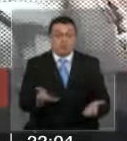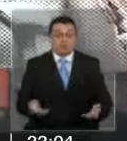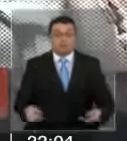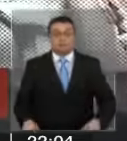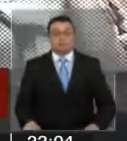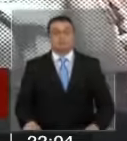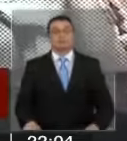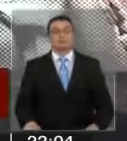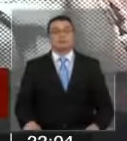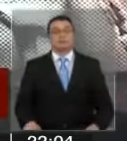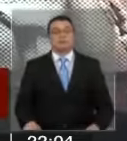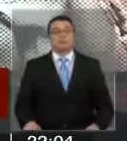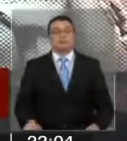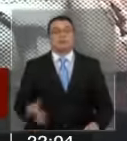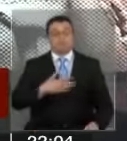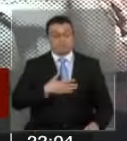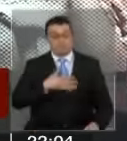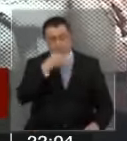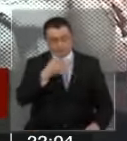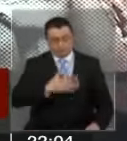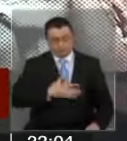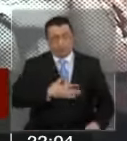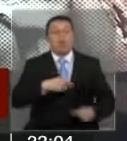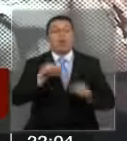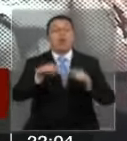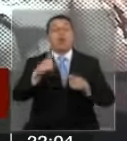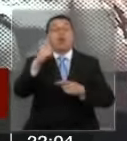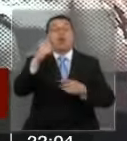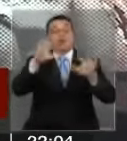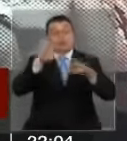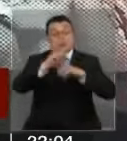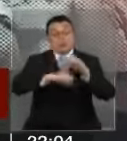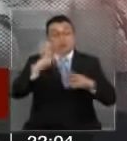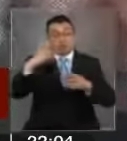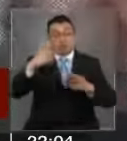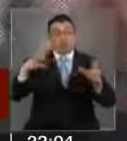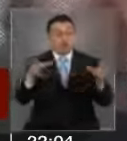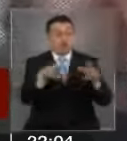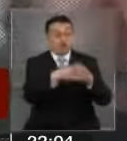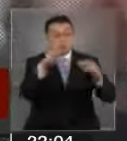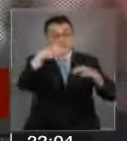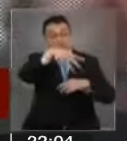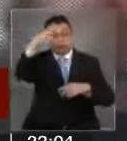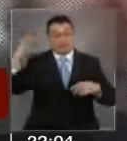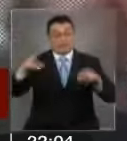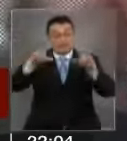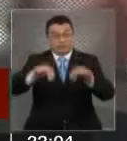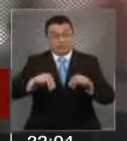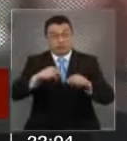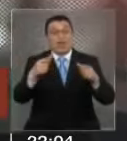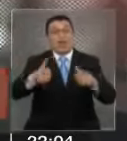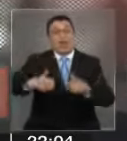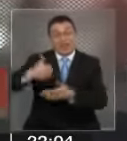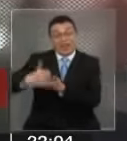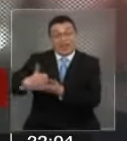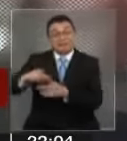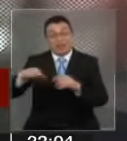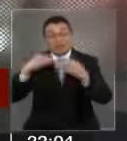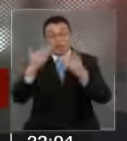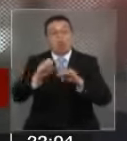Ramón. Mi minuto de confianza. Hace una década la Concertación, la Alianza y algunos políticos y empresarios que estaban bien interesados en el mundo